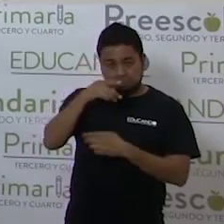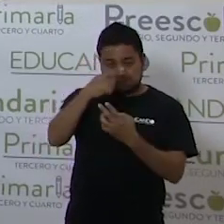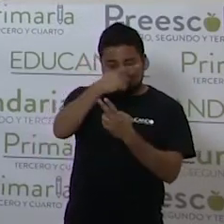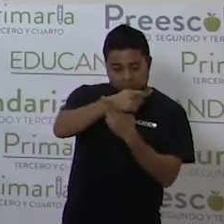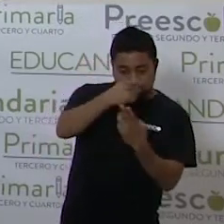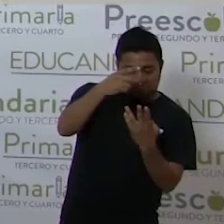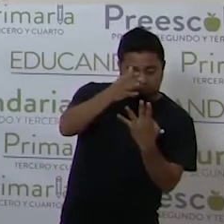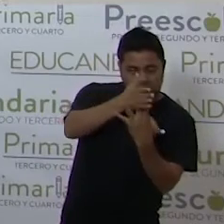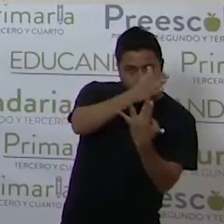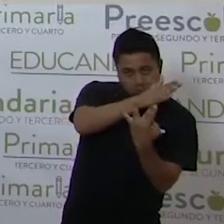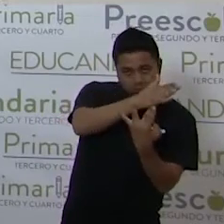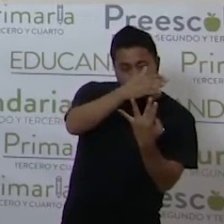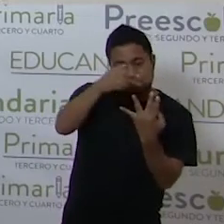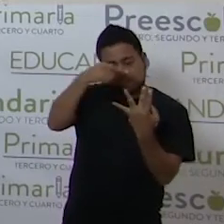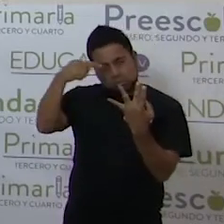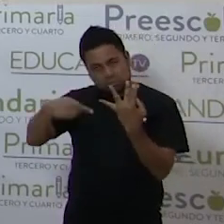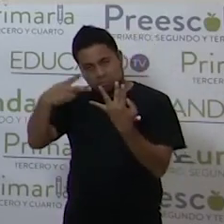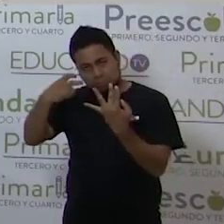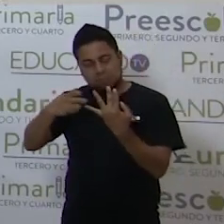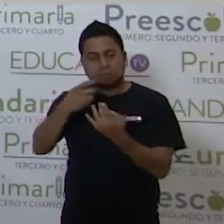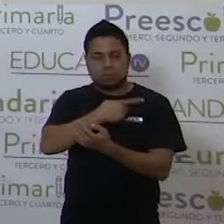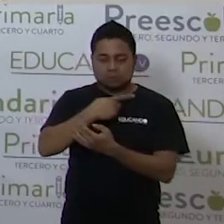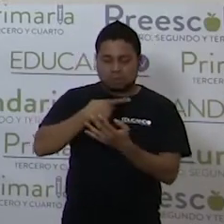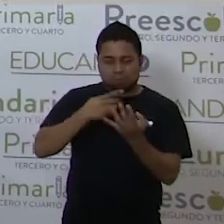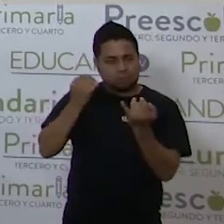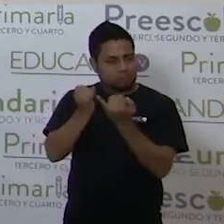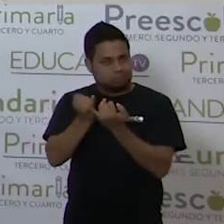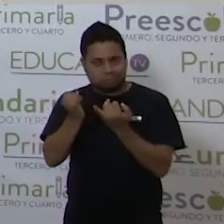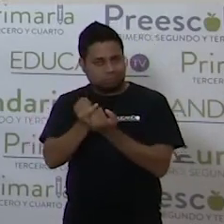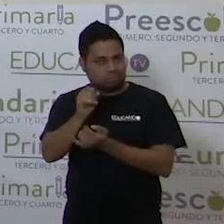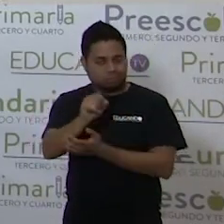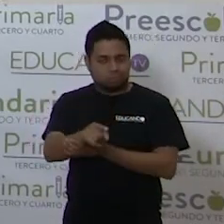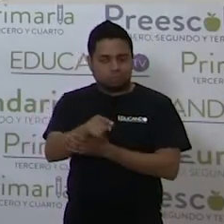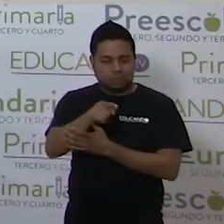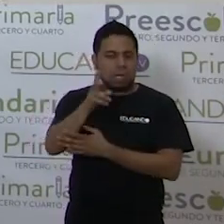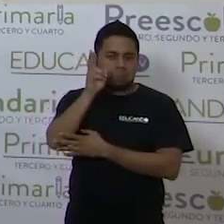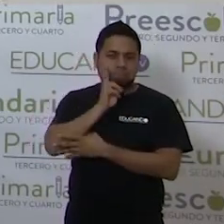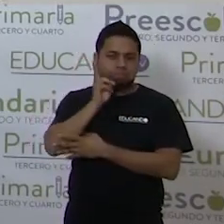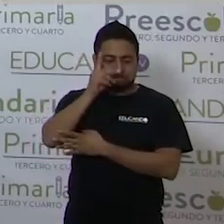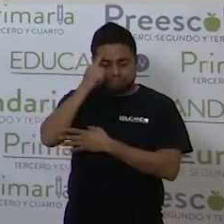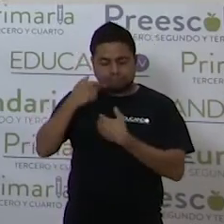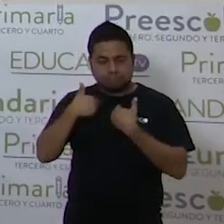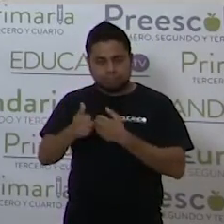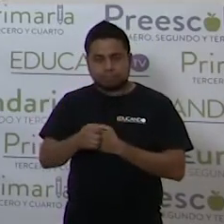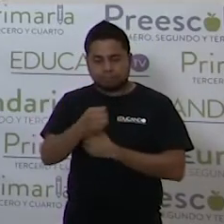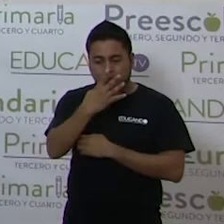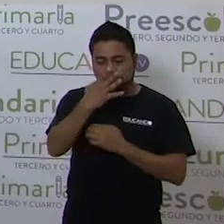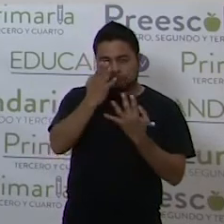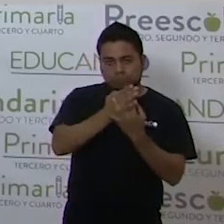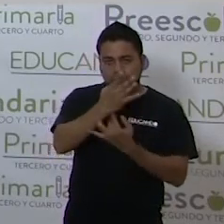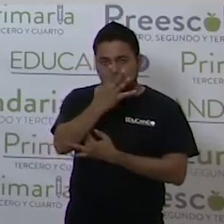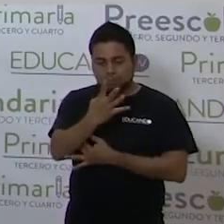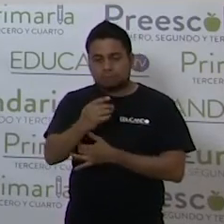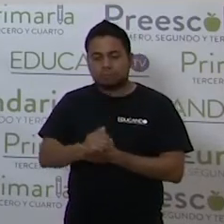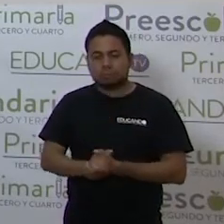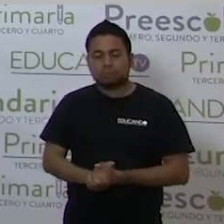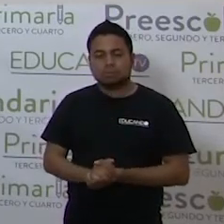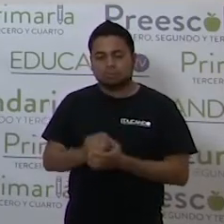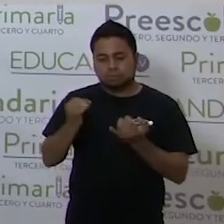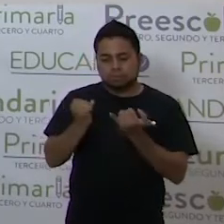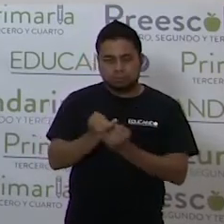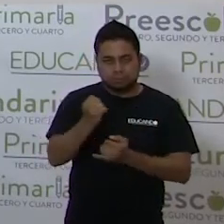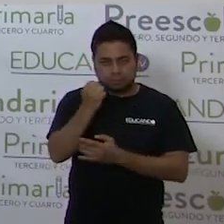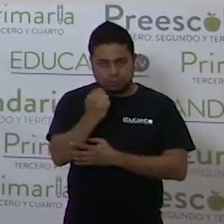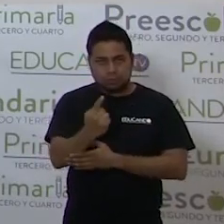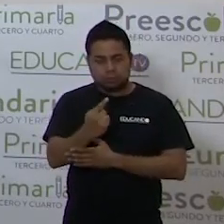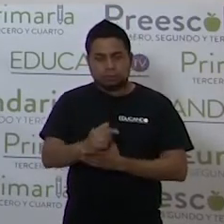al primer miembro aunque no se lo hagan vamos a hacerlo para que lo entendamos 4 ante el 4 es uno